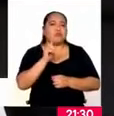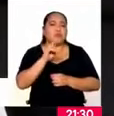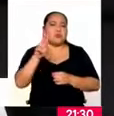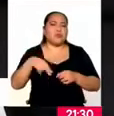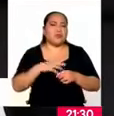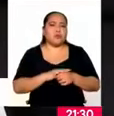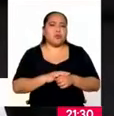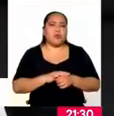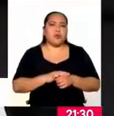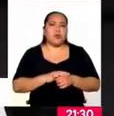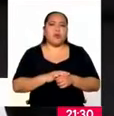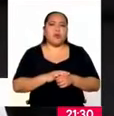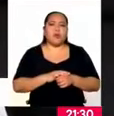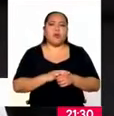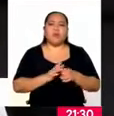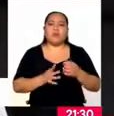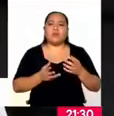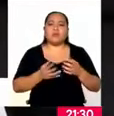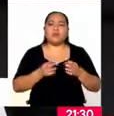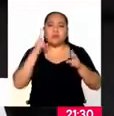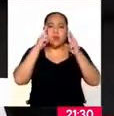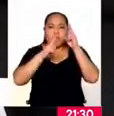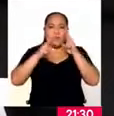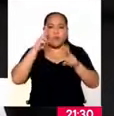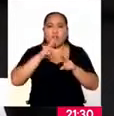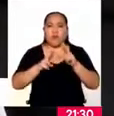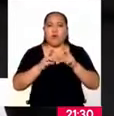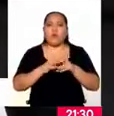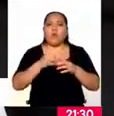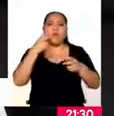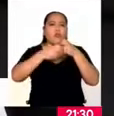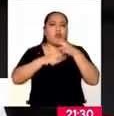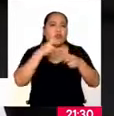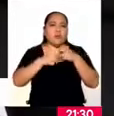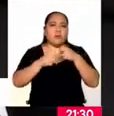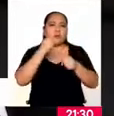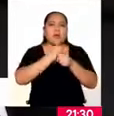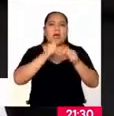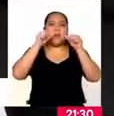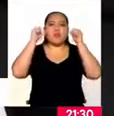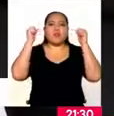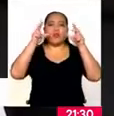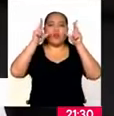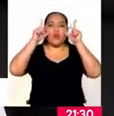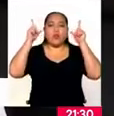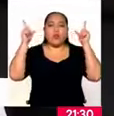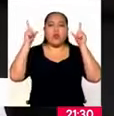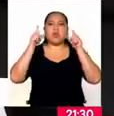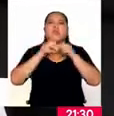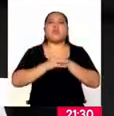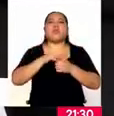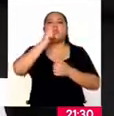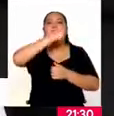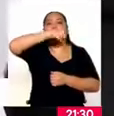existieron mermas en la producción laboral. Amazonas, Loreto, San Martín y Ucayali.